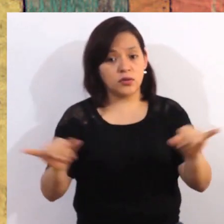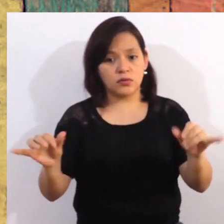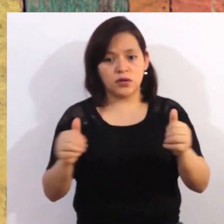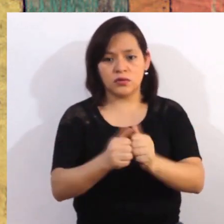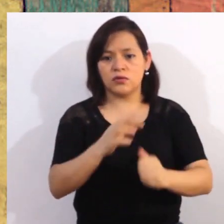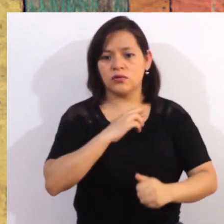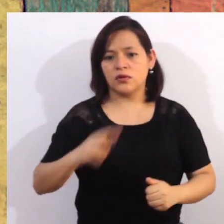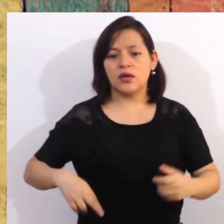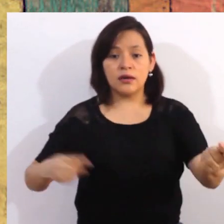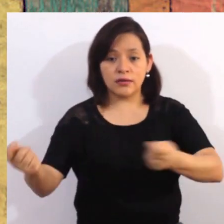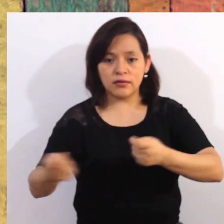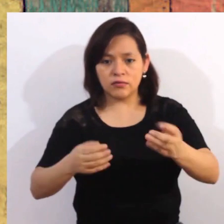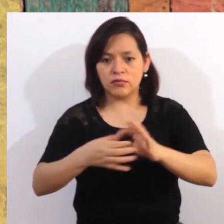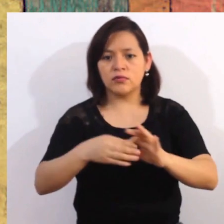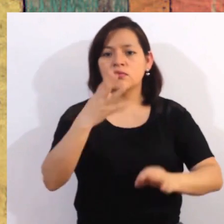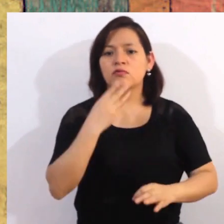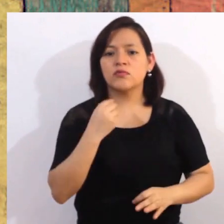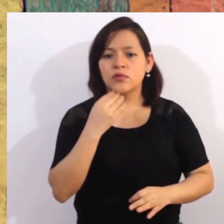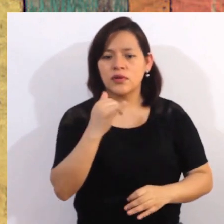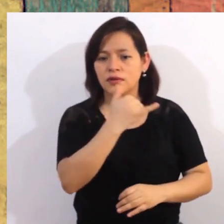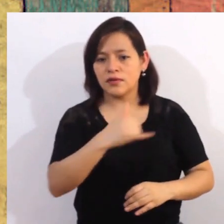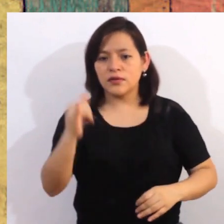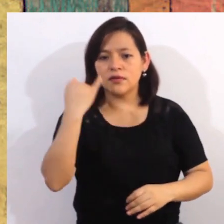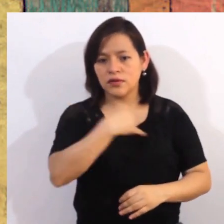y Jerusalén. Así entonces